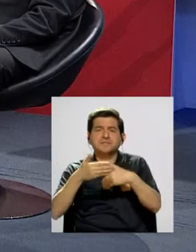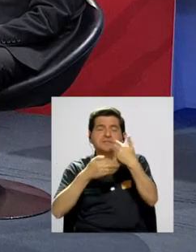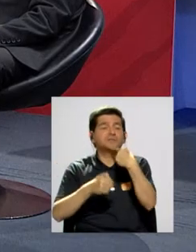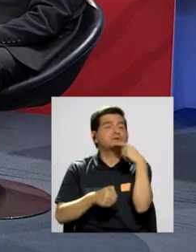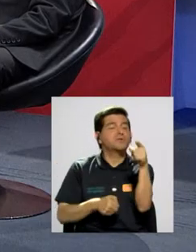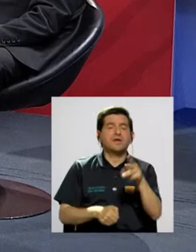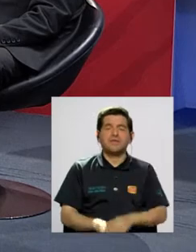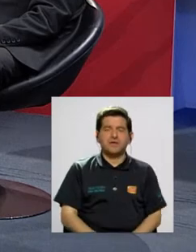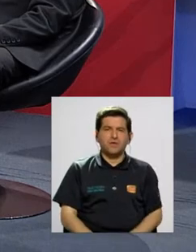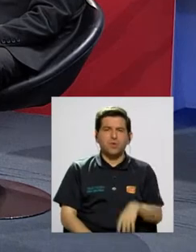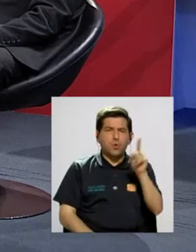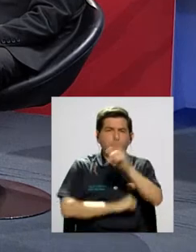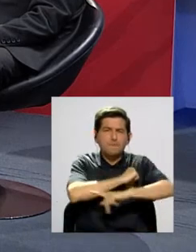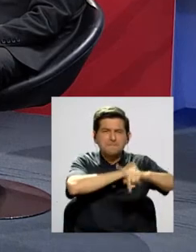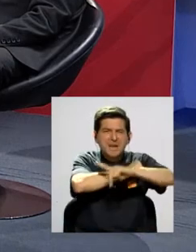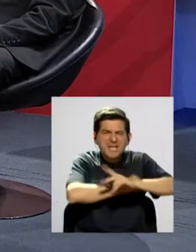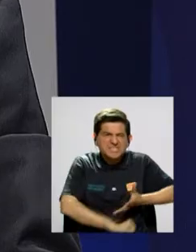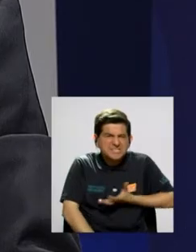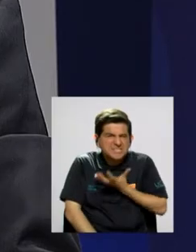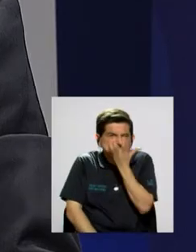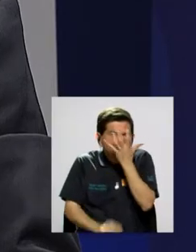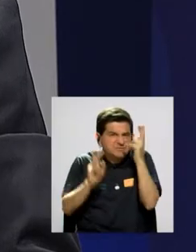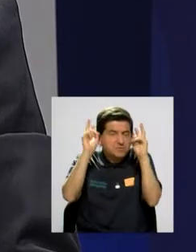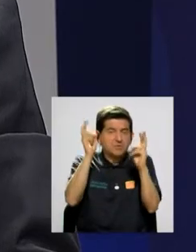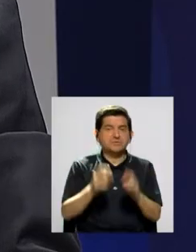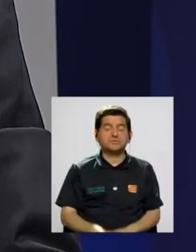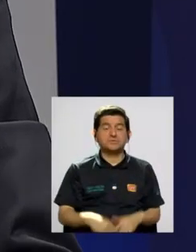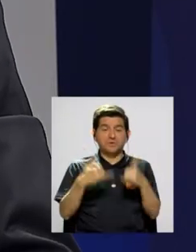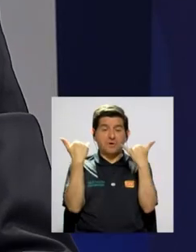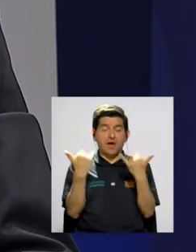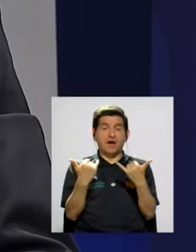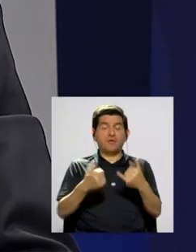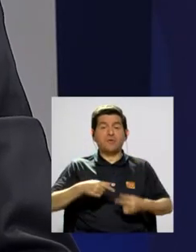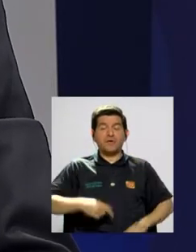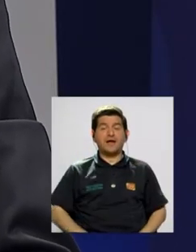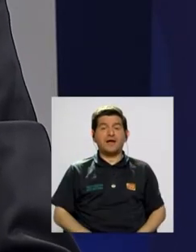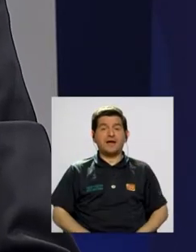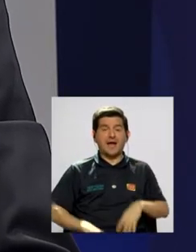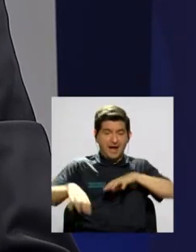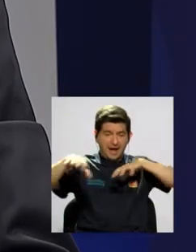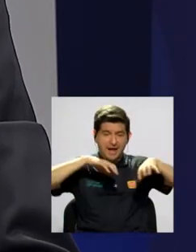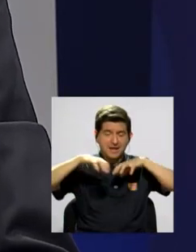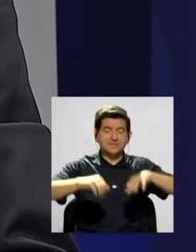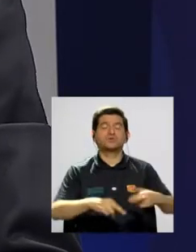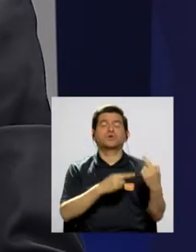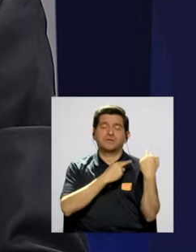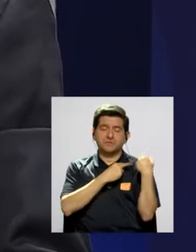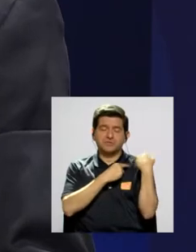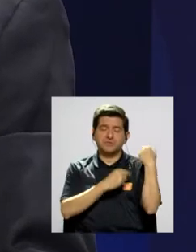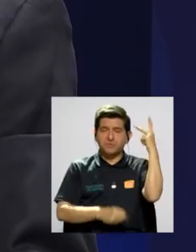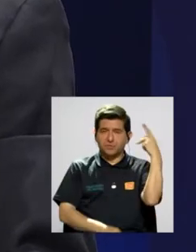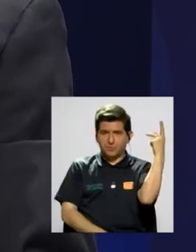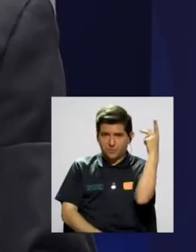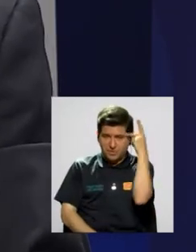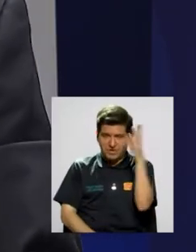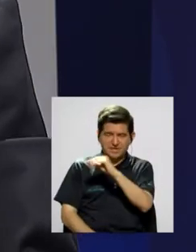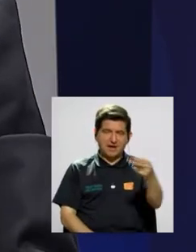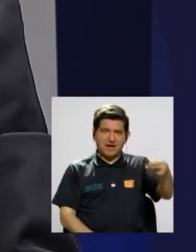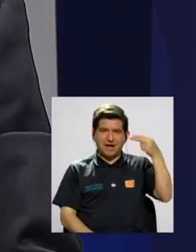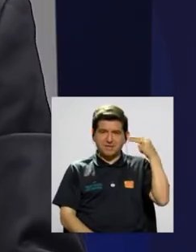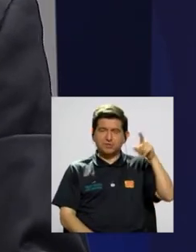país furioso en Randall. Ahora vienen los gestos obligatorios también, de la responsabilidad política y la responsabilidad